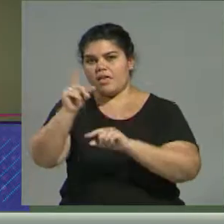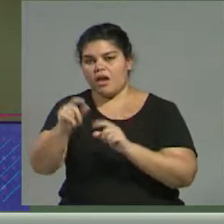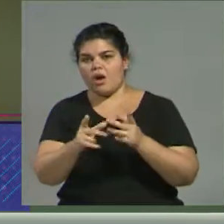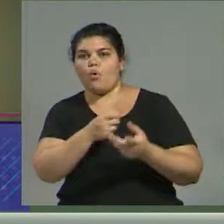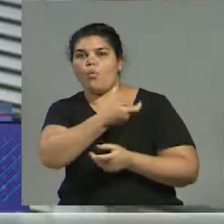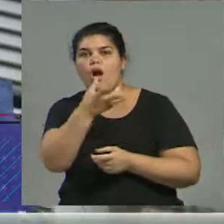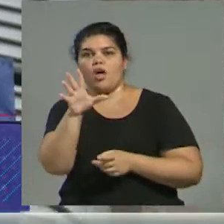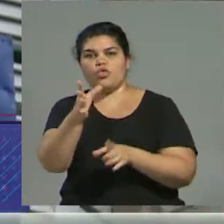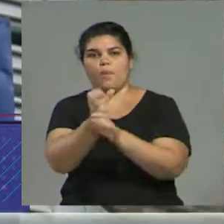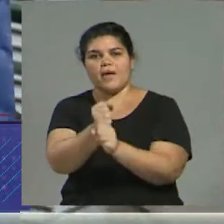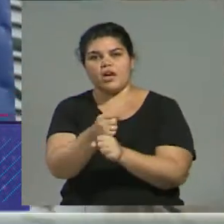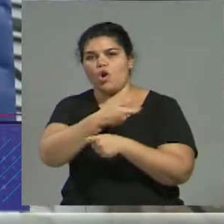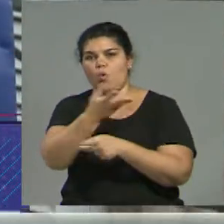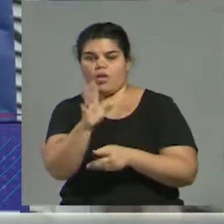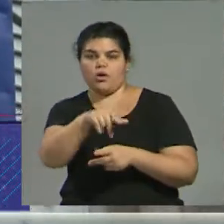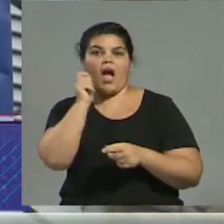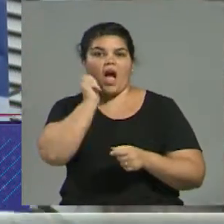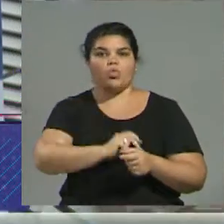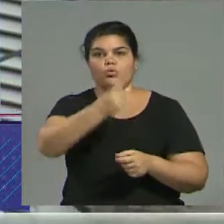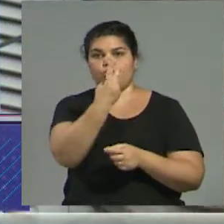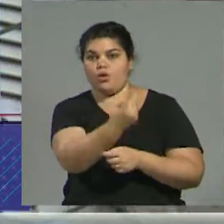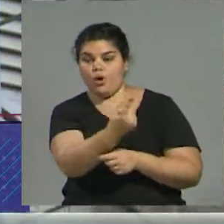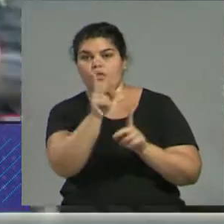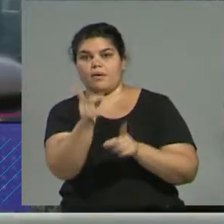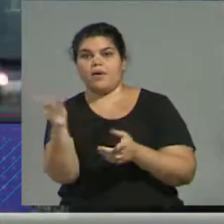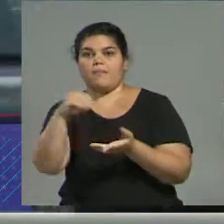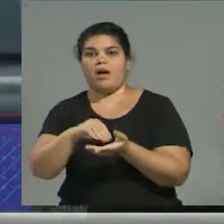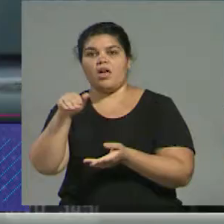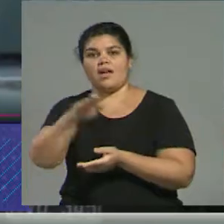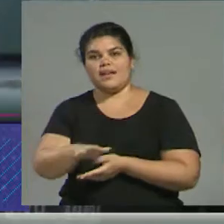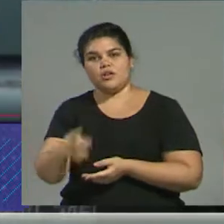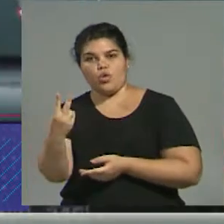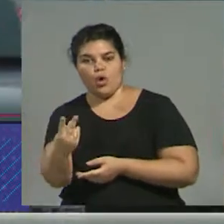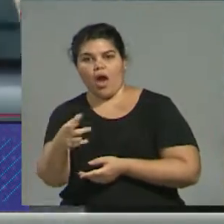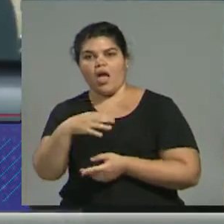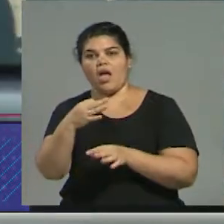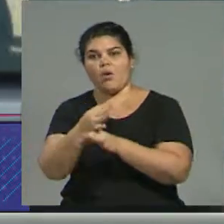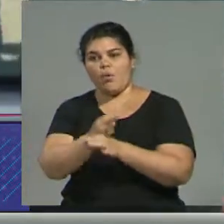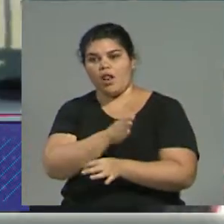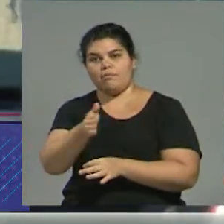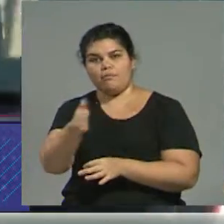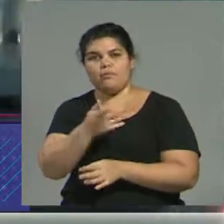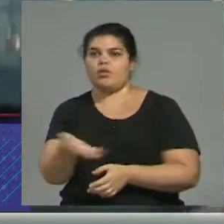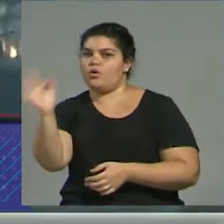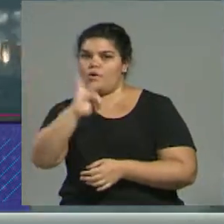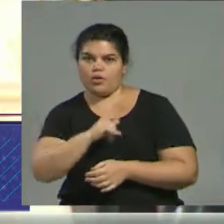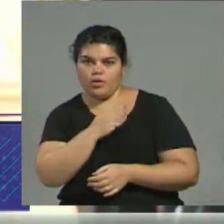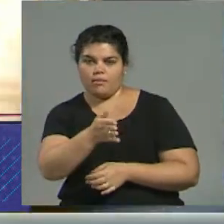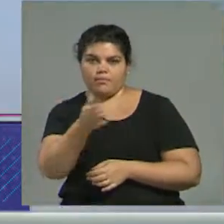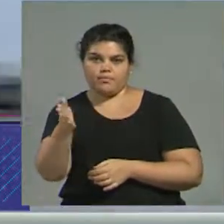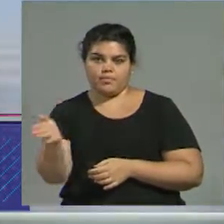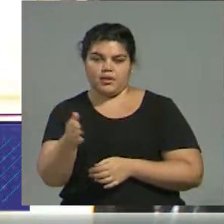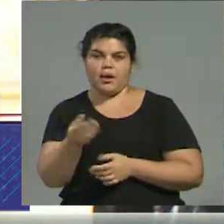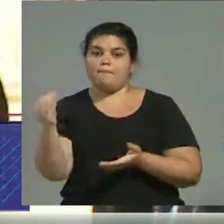utilizan todas las familias, ya sea los dos adultos para ir a trabajar y los dos chicos en edad escolar para ir a los colegios todos los días. Y a esto se le